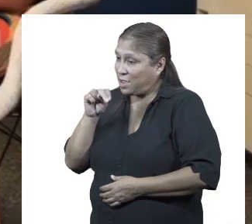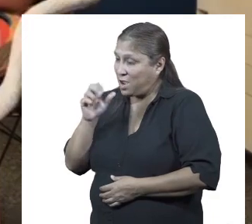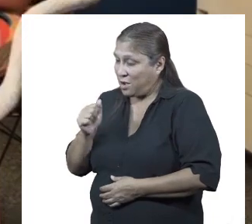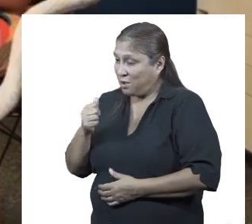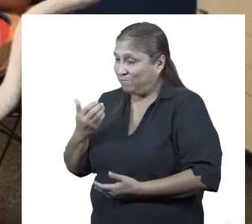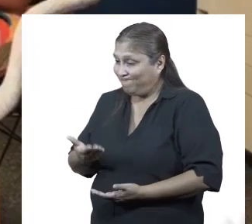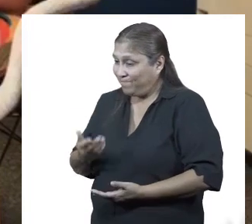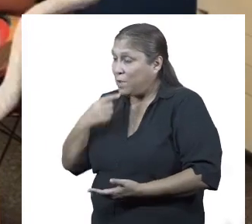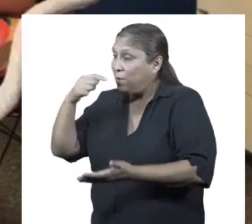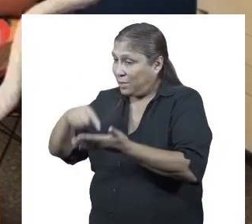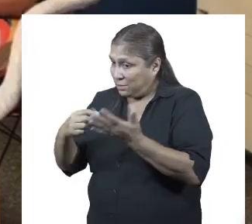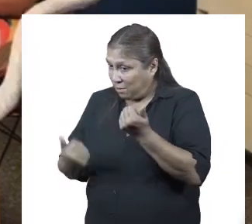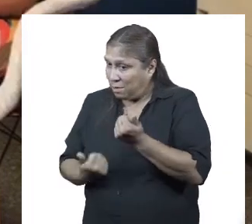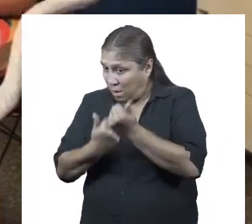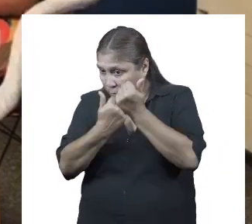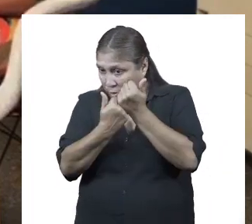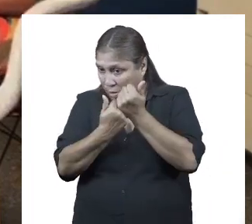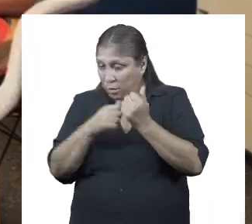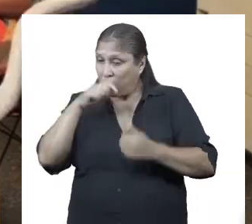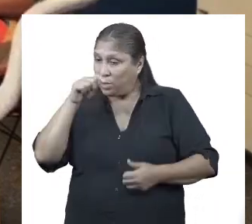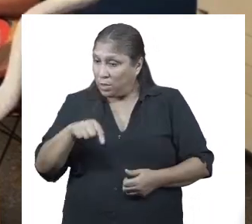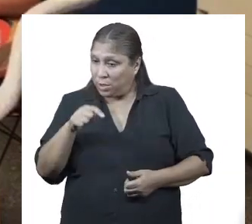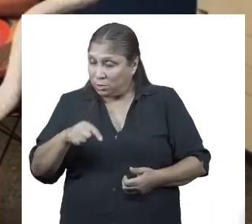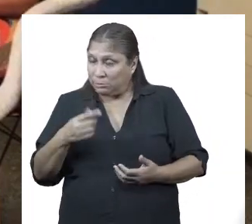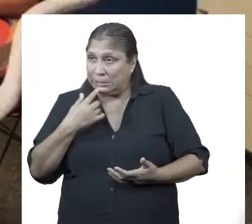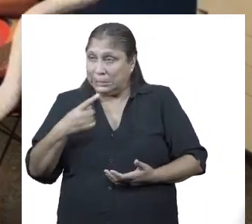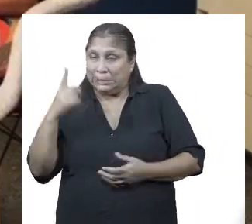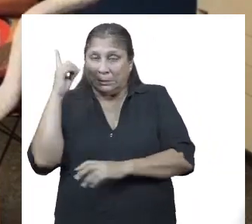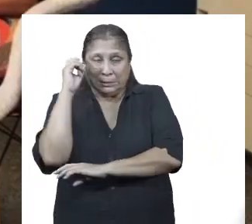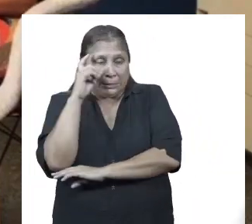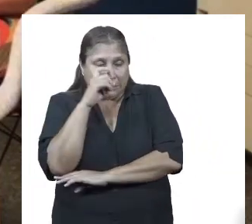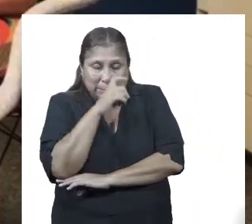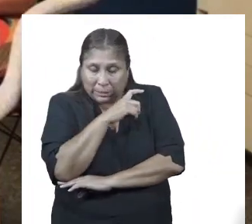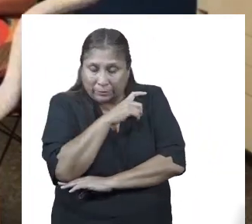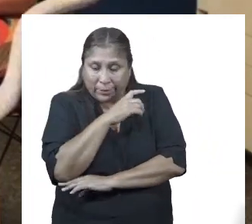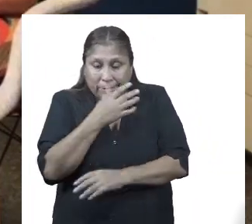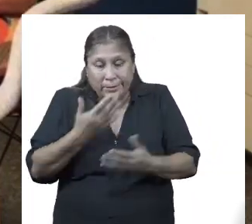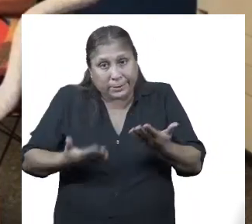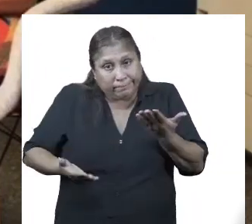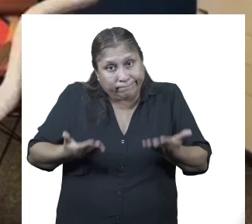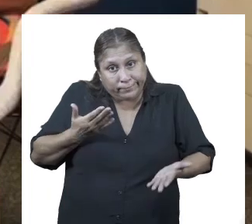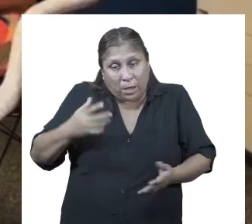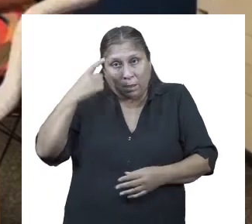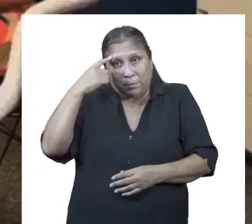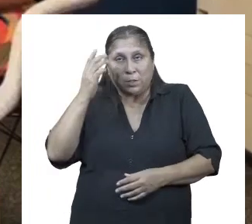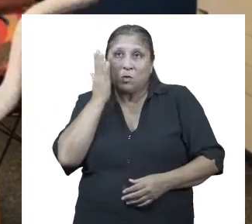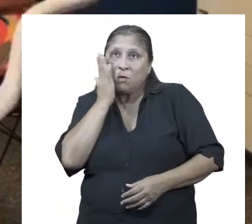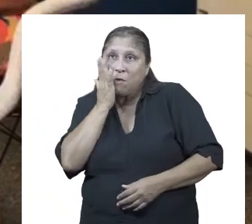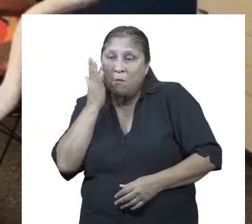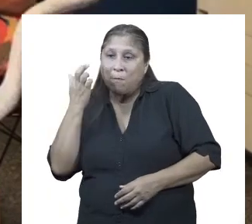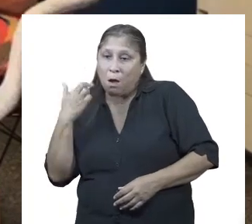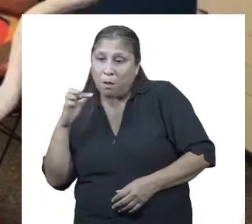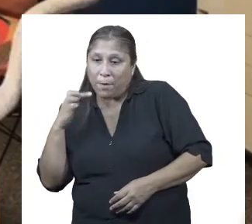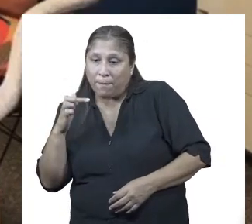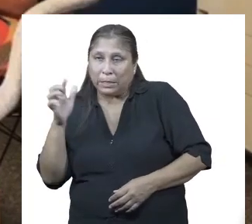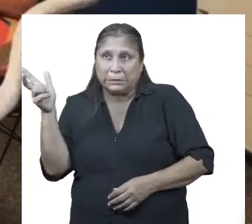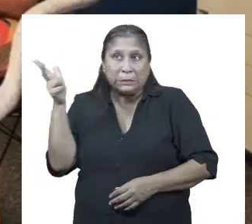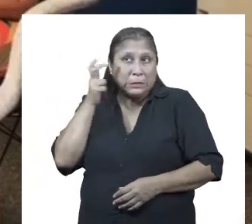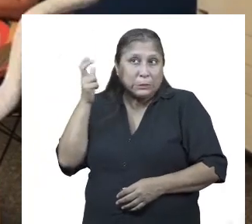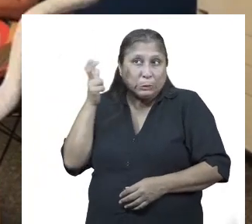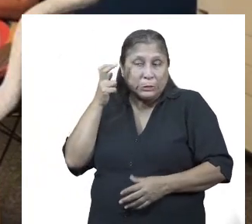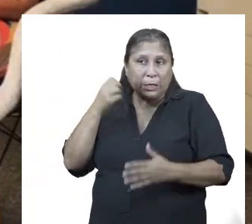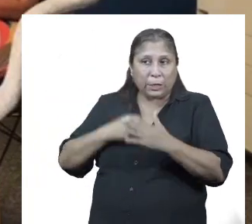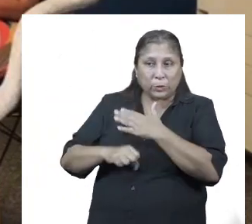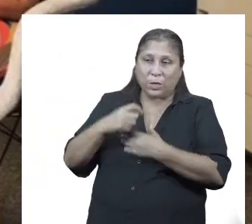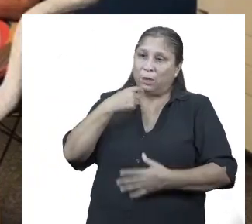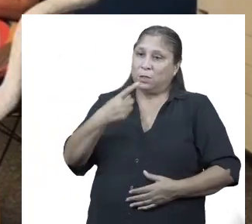papá, la están apoyando en esto. Debe haber sido muy difícil, supongo, como padres, ¿no? De escuchar a